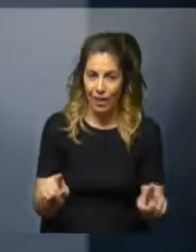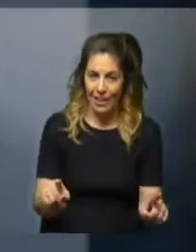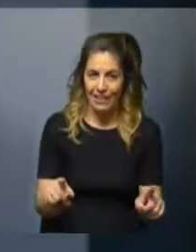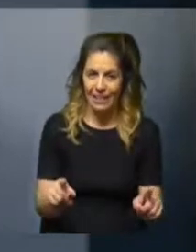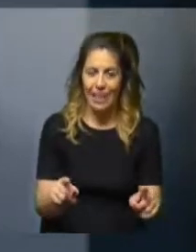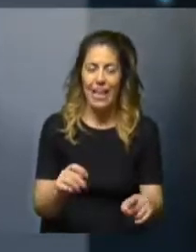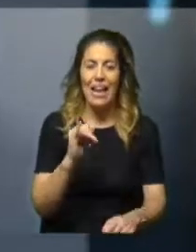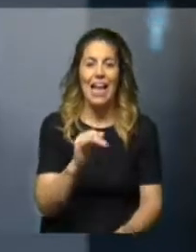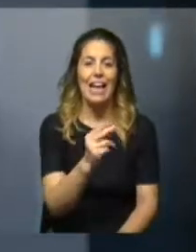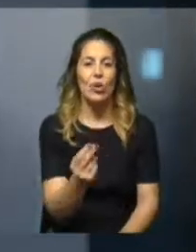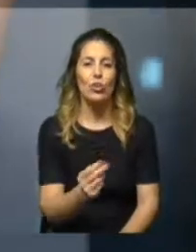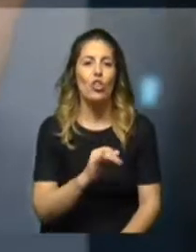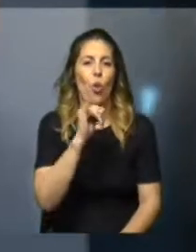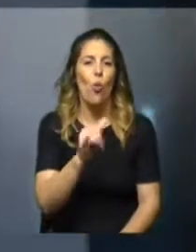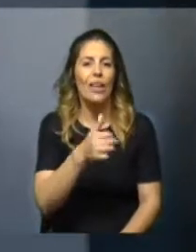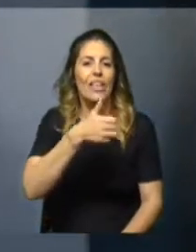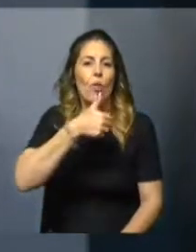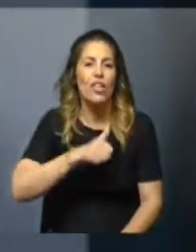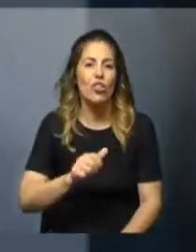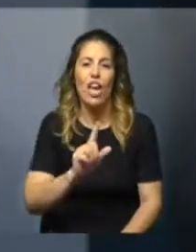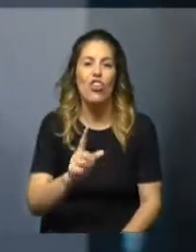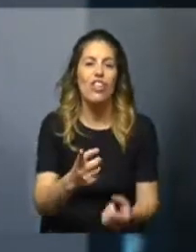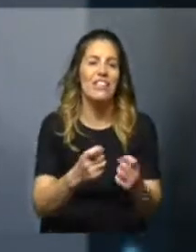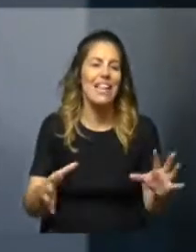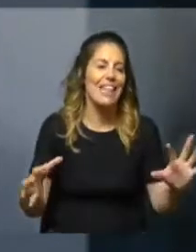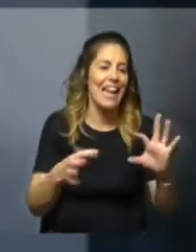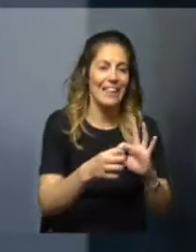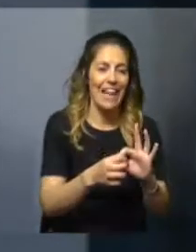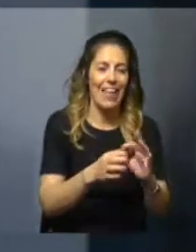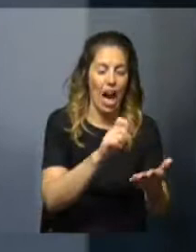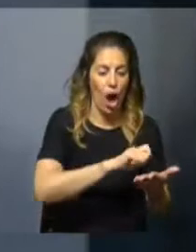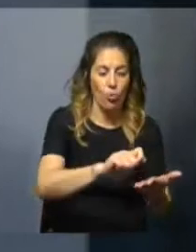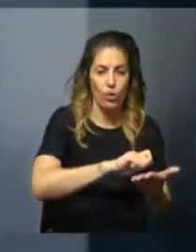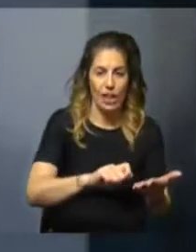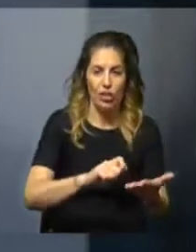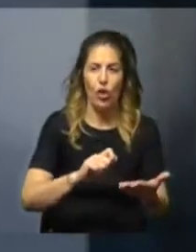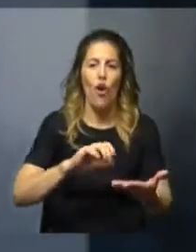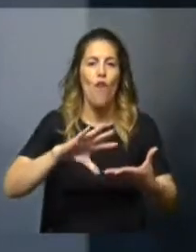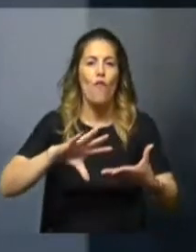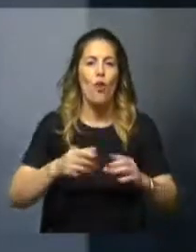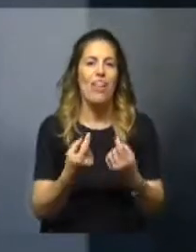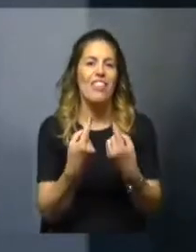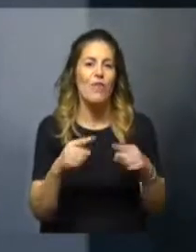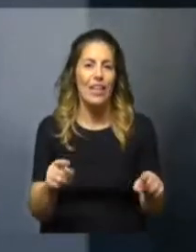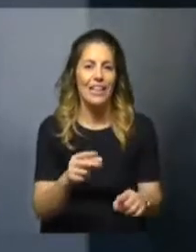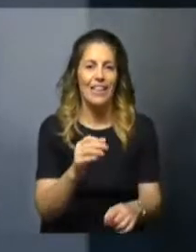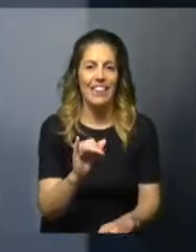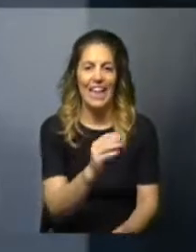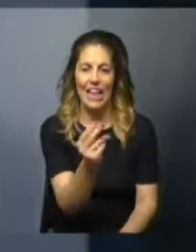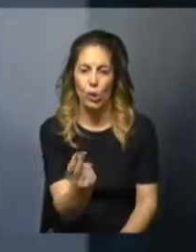ya la Ilustración cuenta una historia sin necesidad de estar atar un texto y hay diferentes por esas diferentes formas de ilustrar puede ser